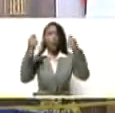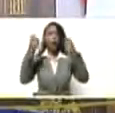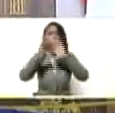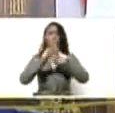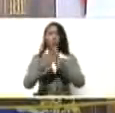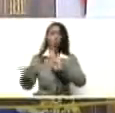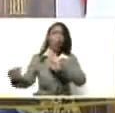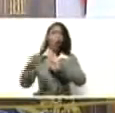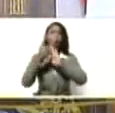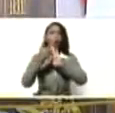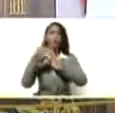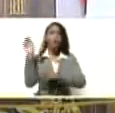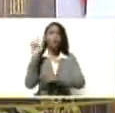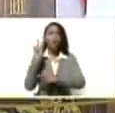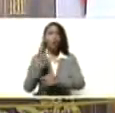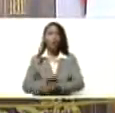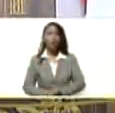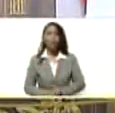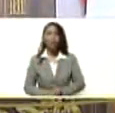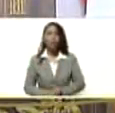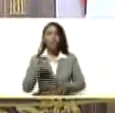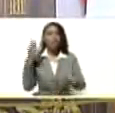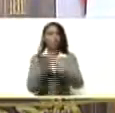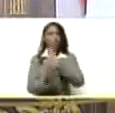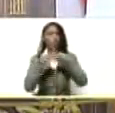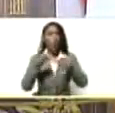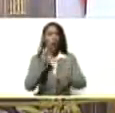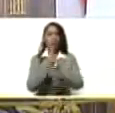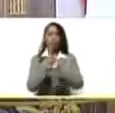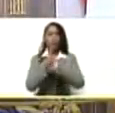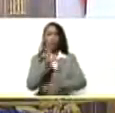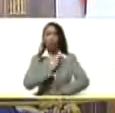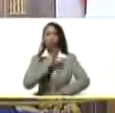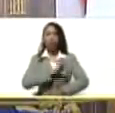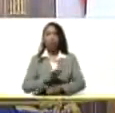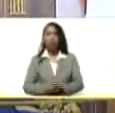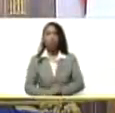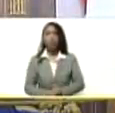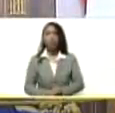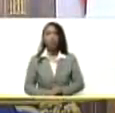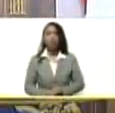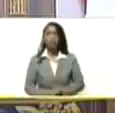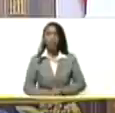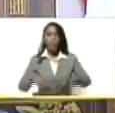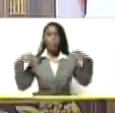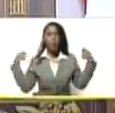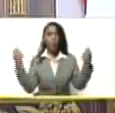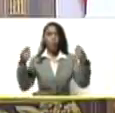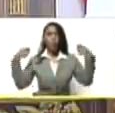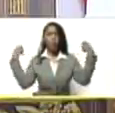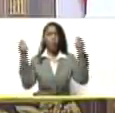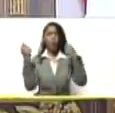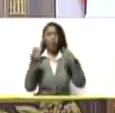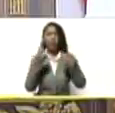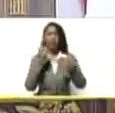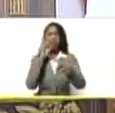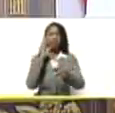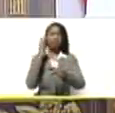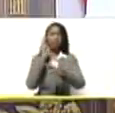venezuela' sobre todo en las redes sociales campañas que recorrían los medios de